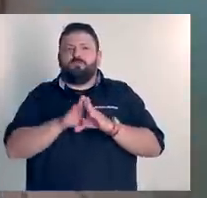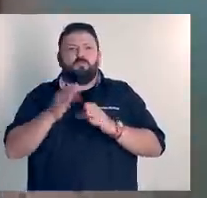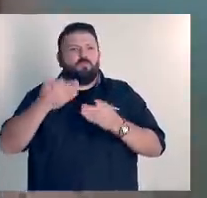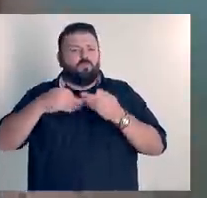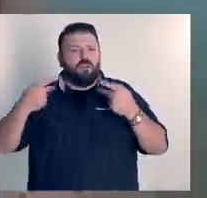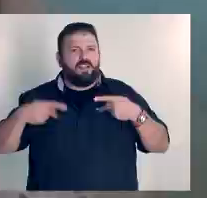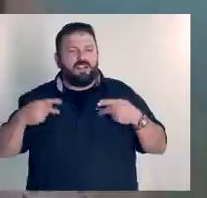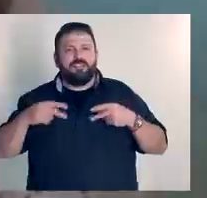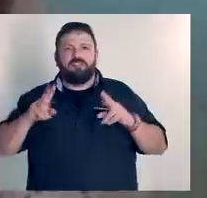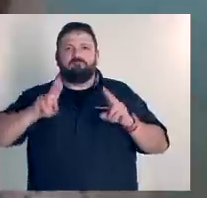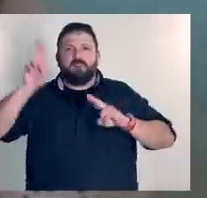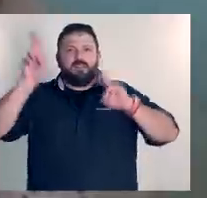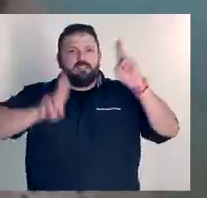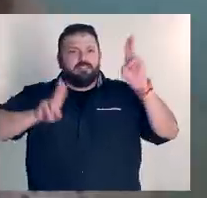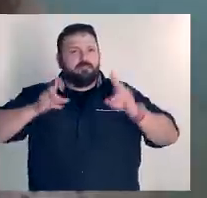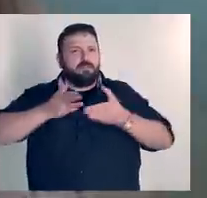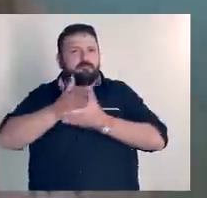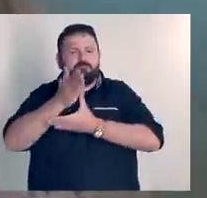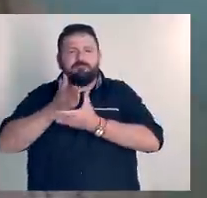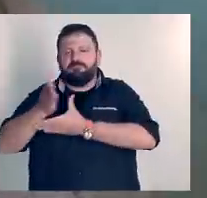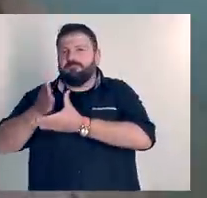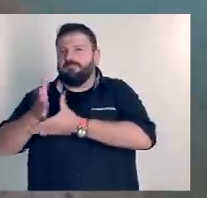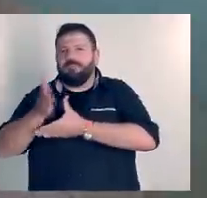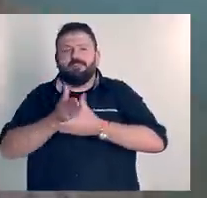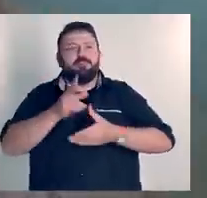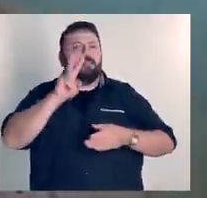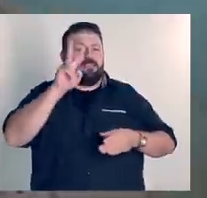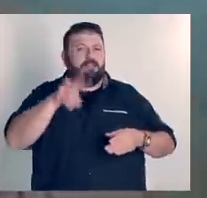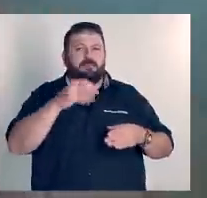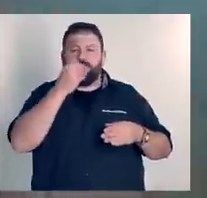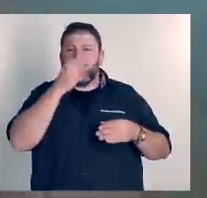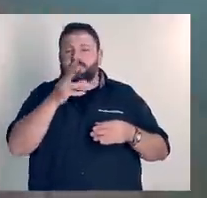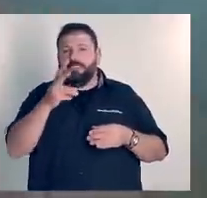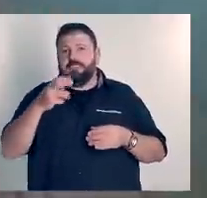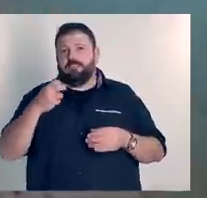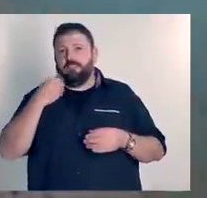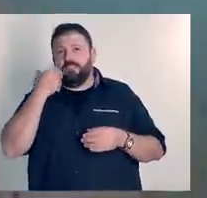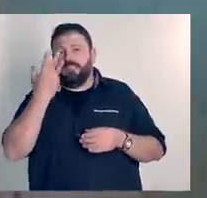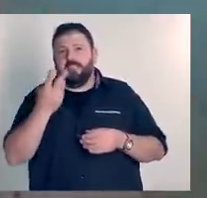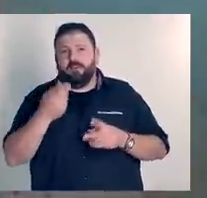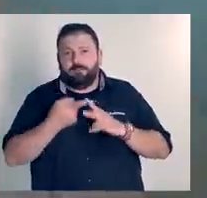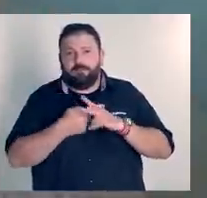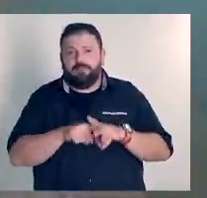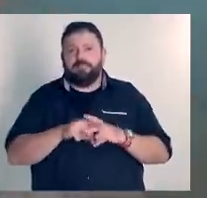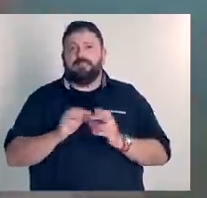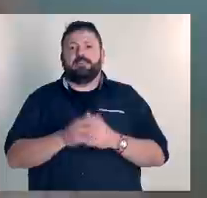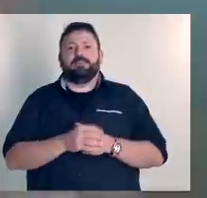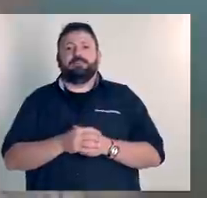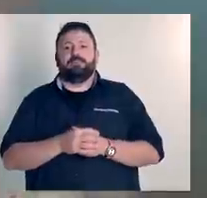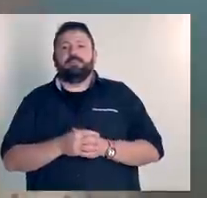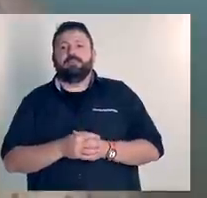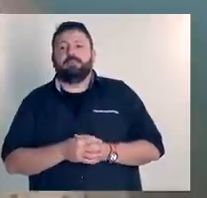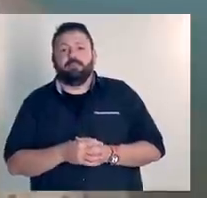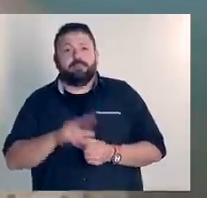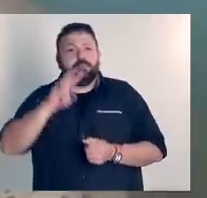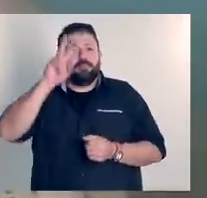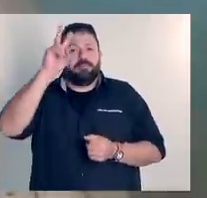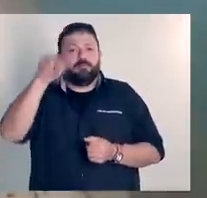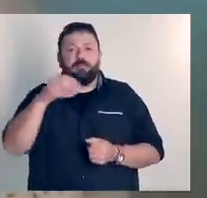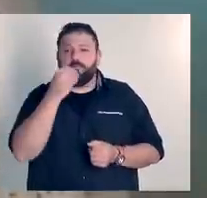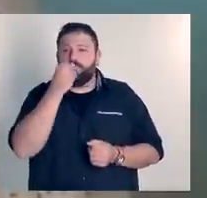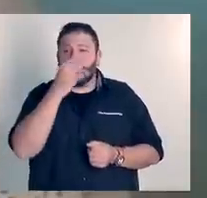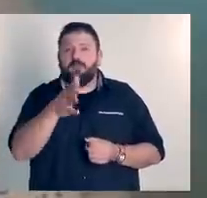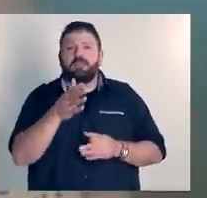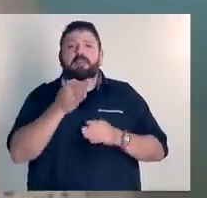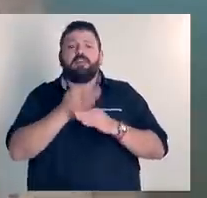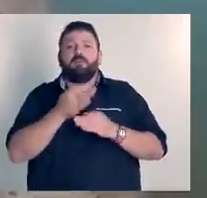va a participar. Y bueno, eso es con lo que quería empezar, para agarrar vuelo. Y está increíble. Ahora